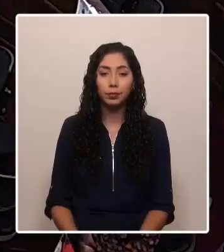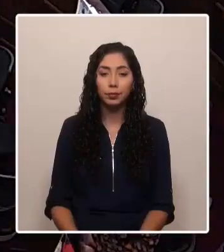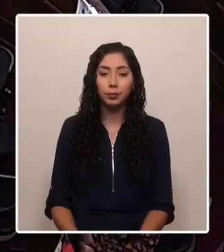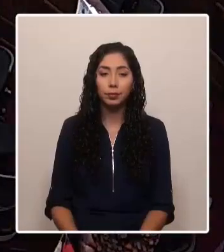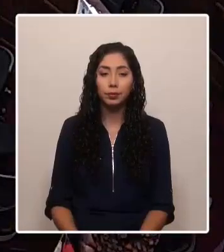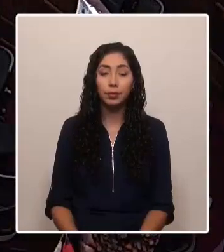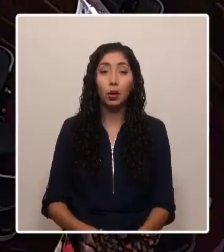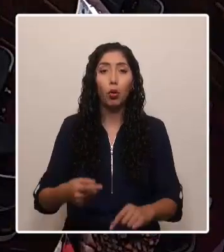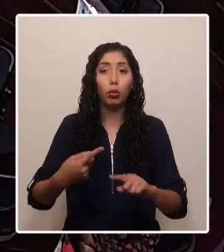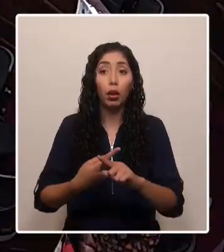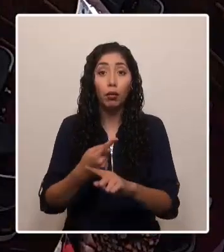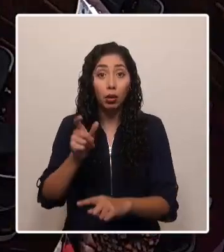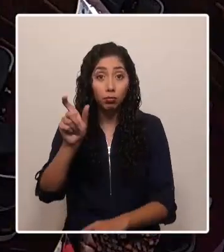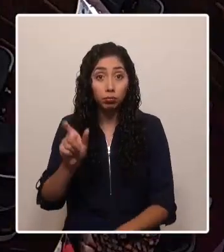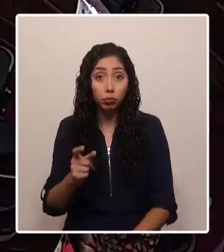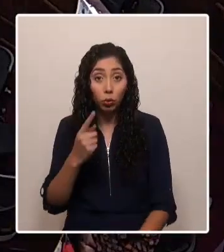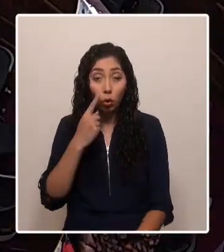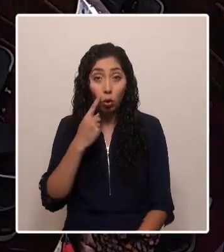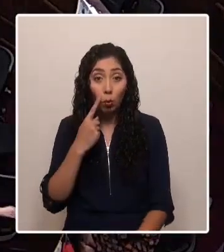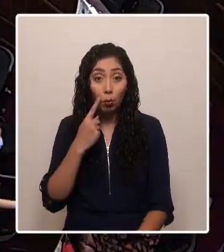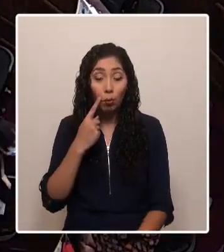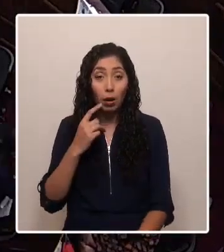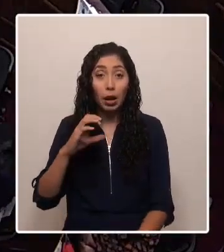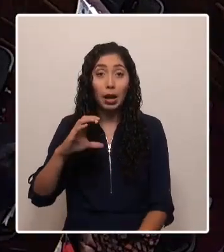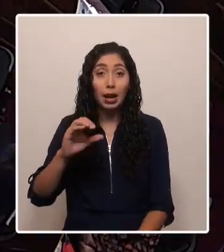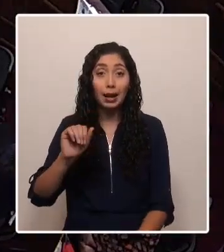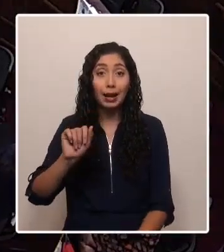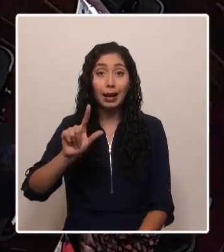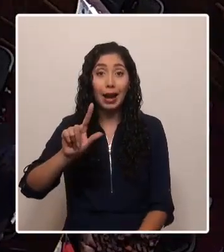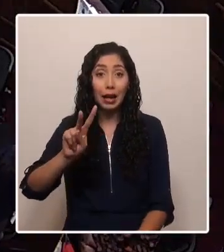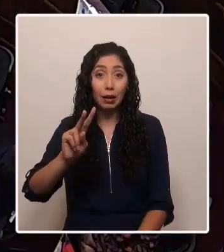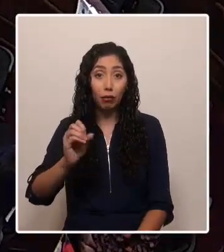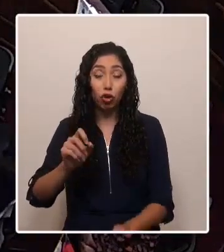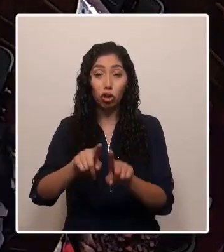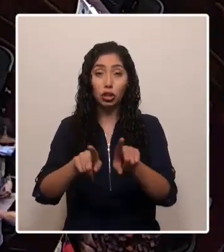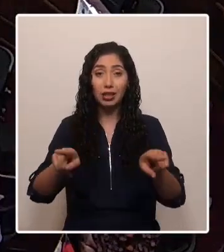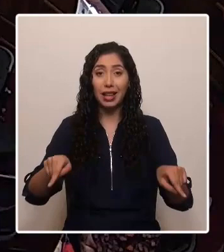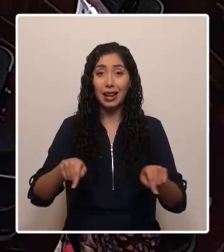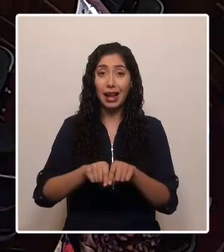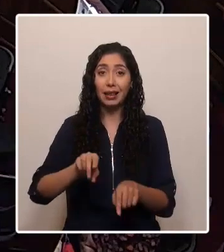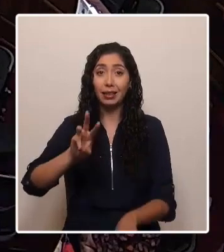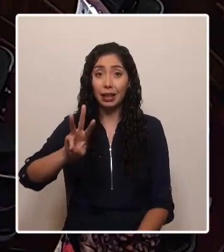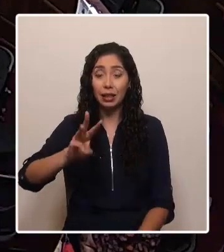Convencional Carlos Calvo, en la sala 3, tiene la palabra.